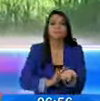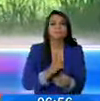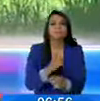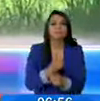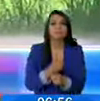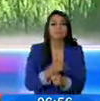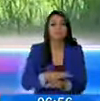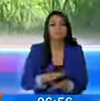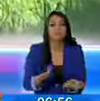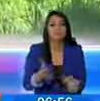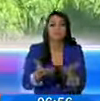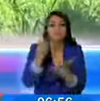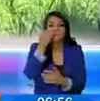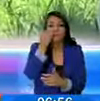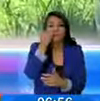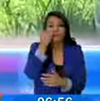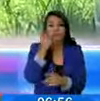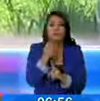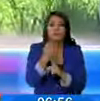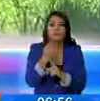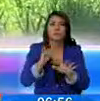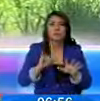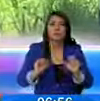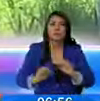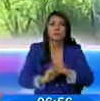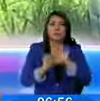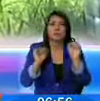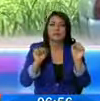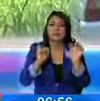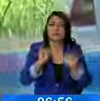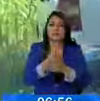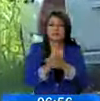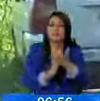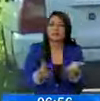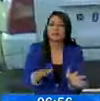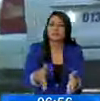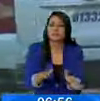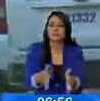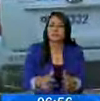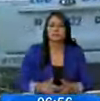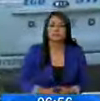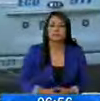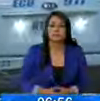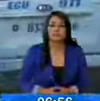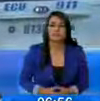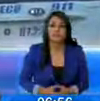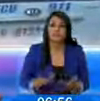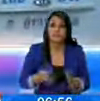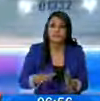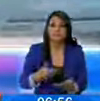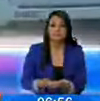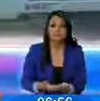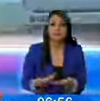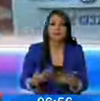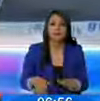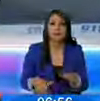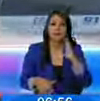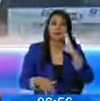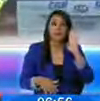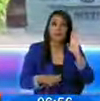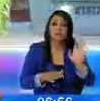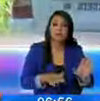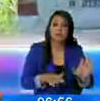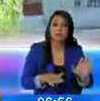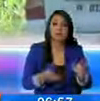estaba morado, porque el accidente dice que fue como las 6:30 aproximadamente. Entonces, llegando al punto, pues ya estaban los señores de la policía aquí y